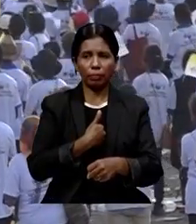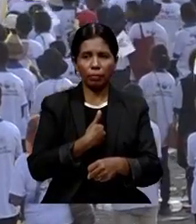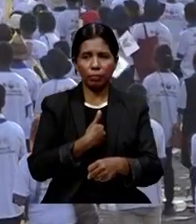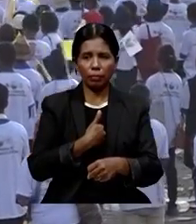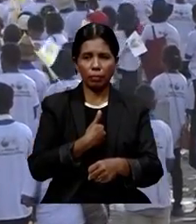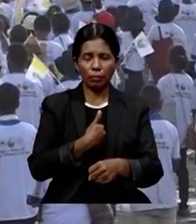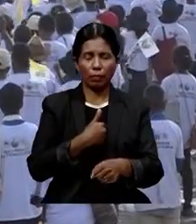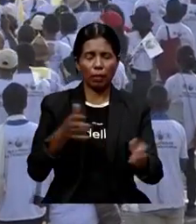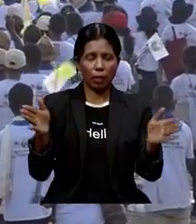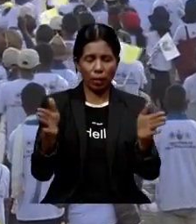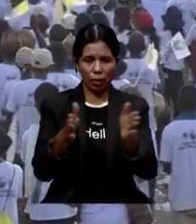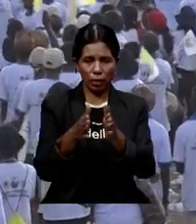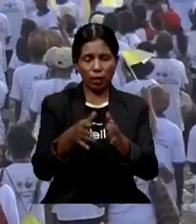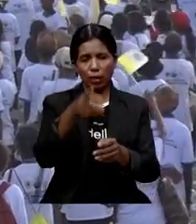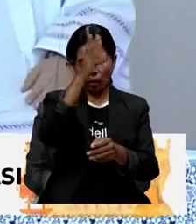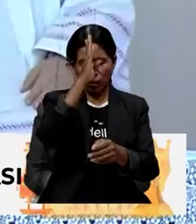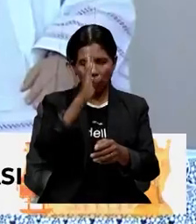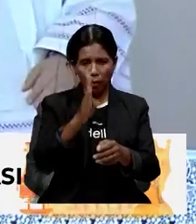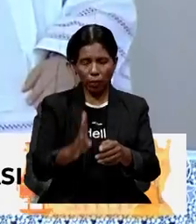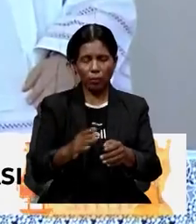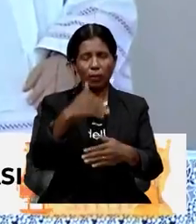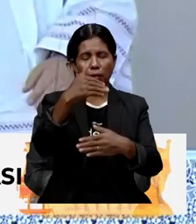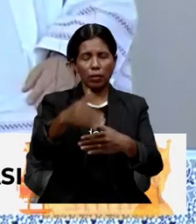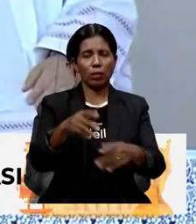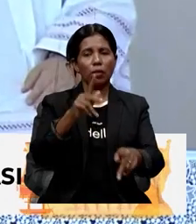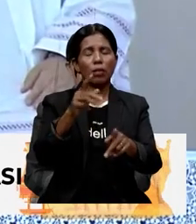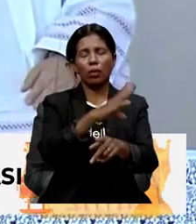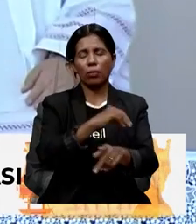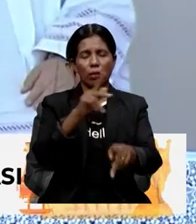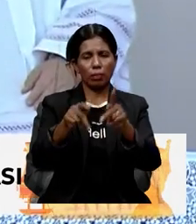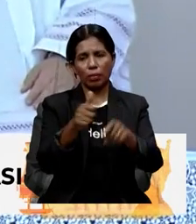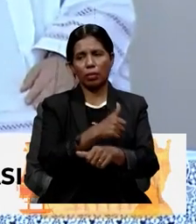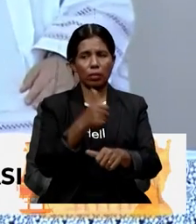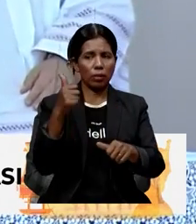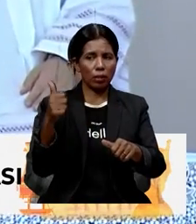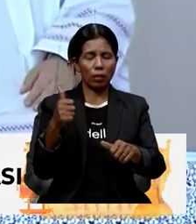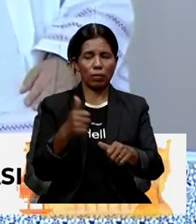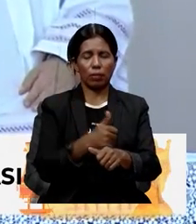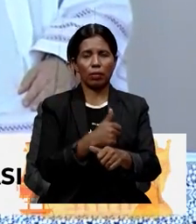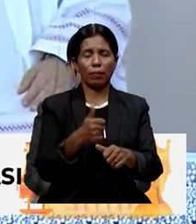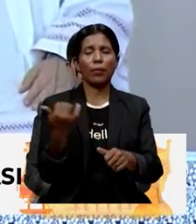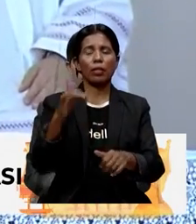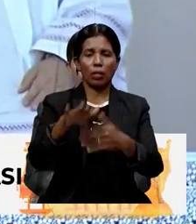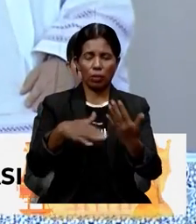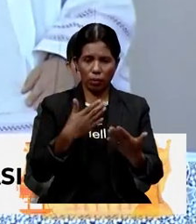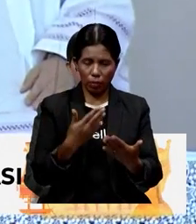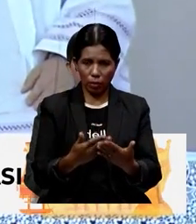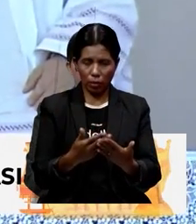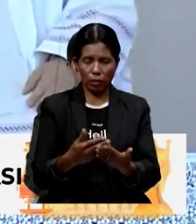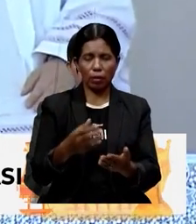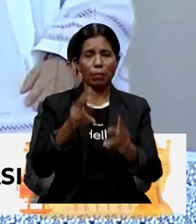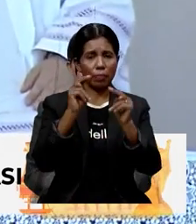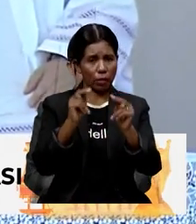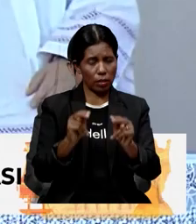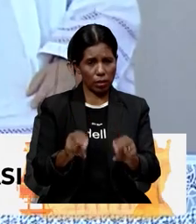ki iha maromak futar oin, no iha ema seluk nia oin. Sira ne hotu